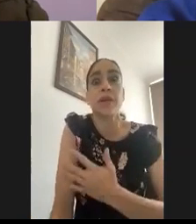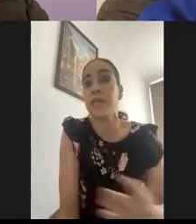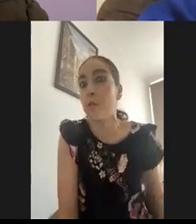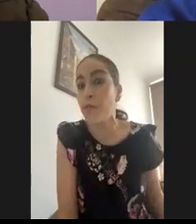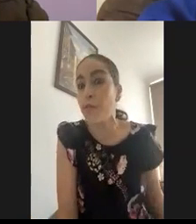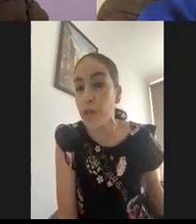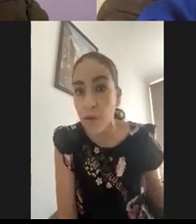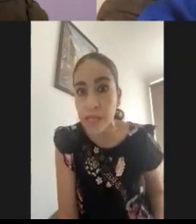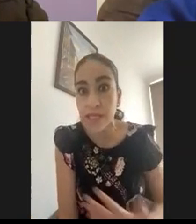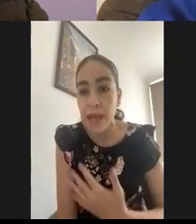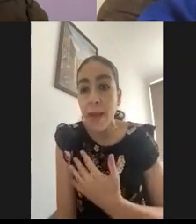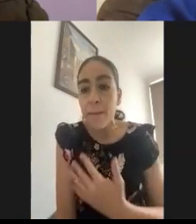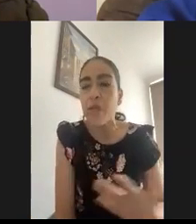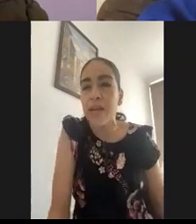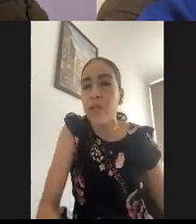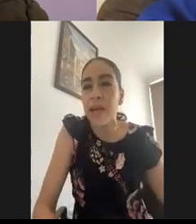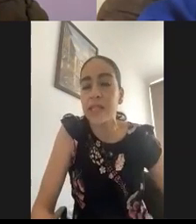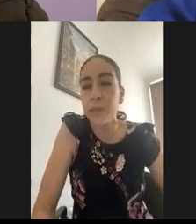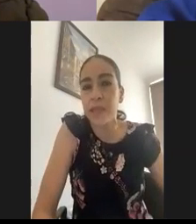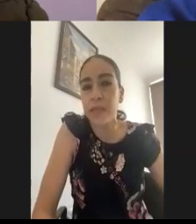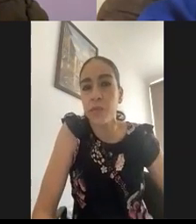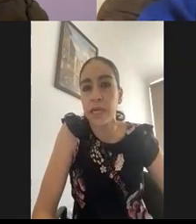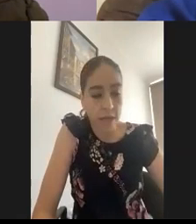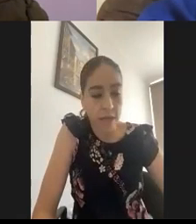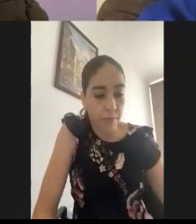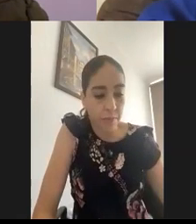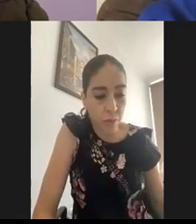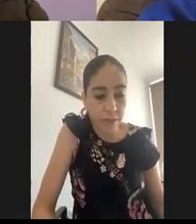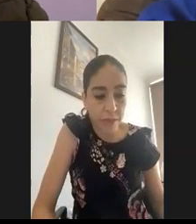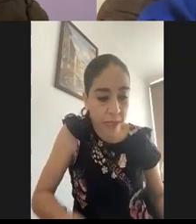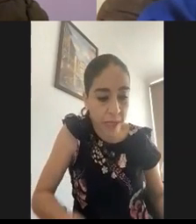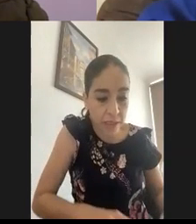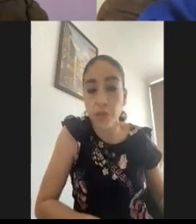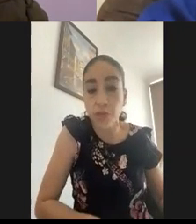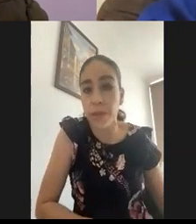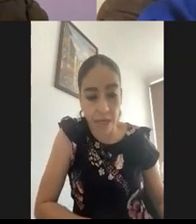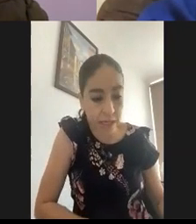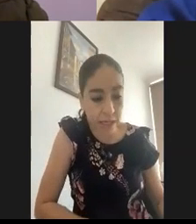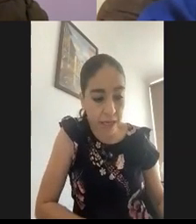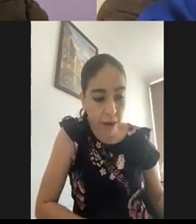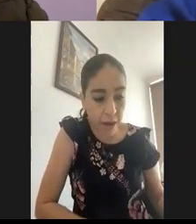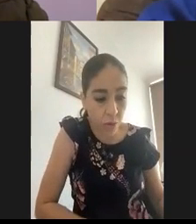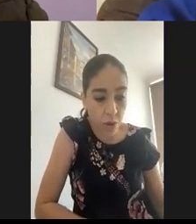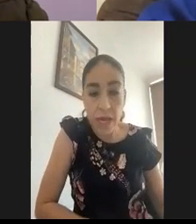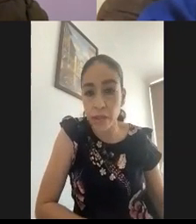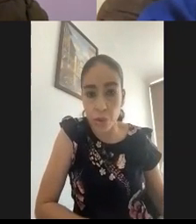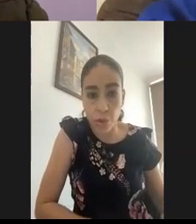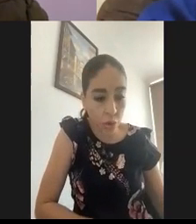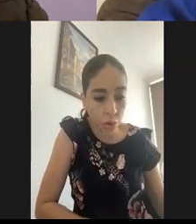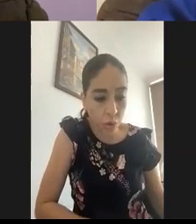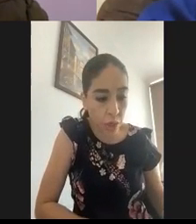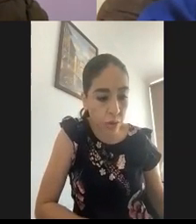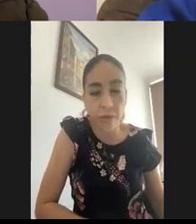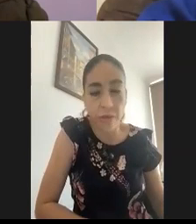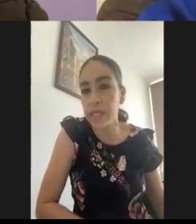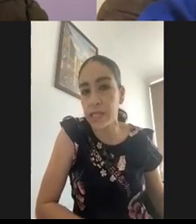unas avenidas muy fregonas, pero dejando de lado ese plan de movilidad. Pues una vez más, Chacho, también este trabajo es tuyo en